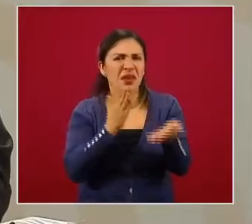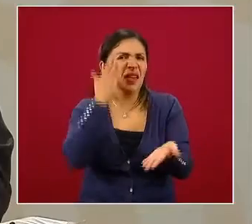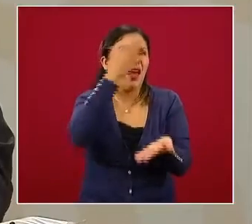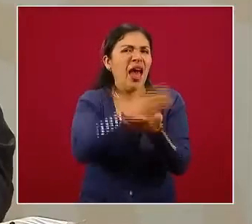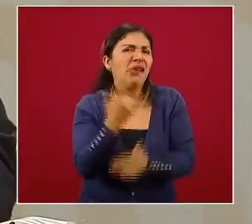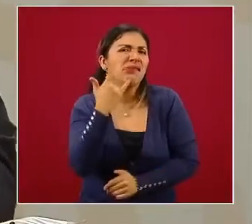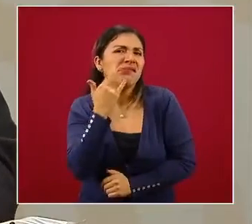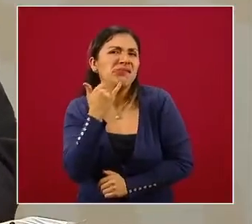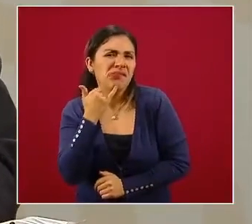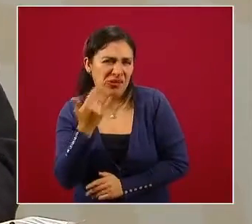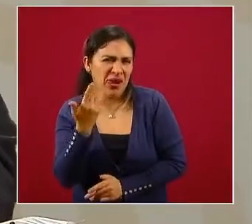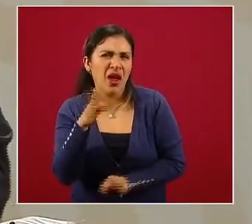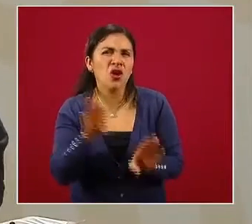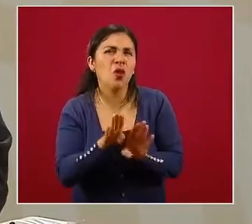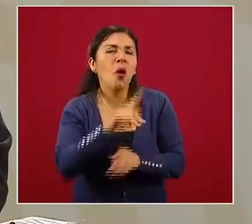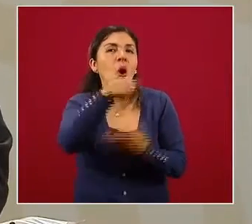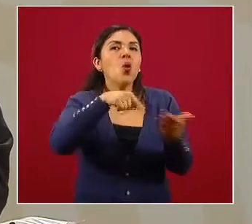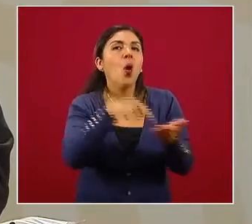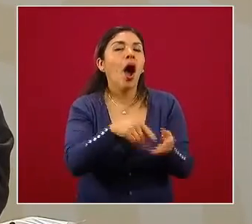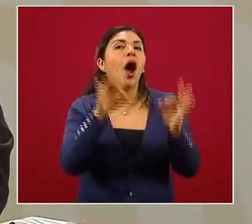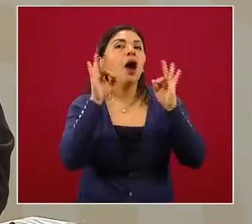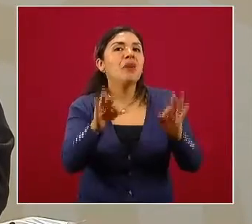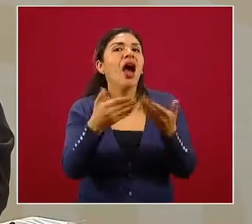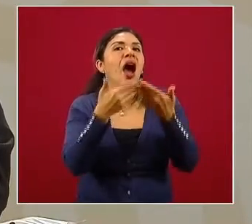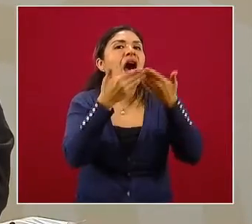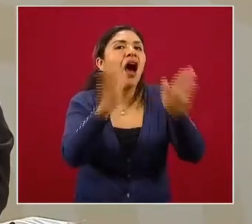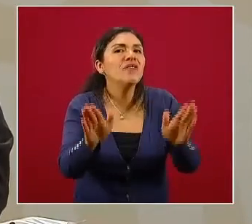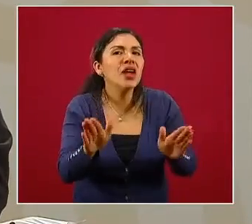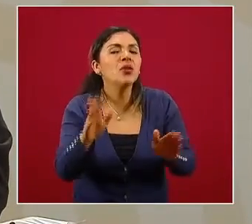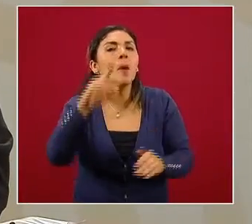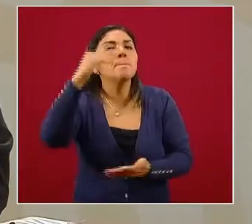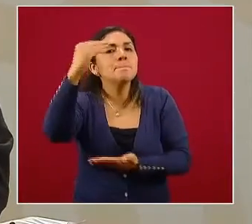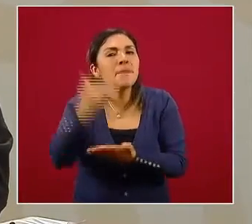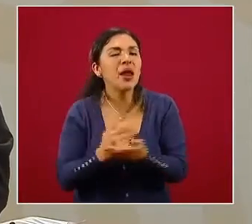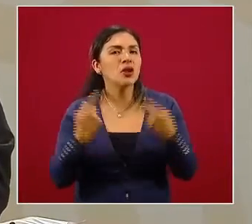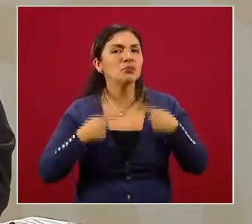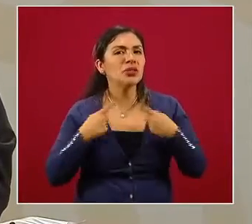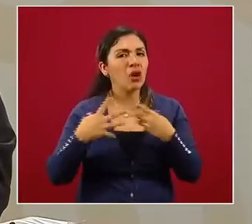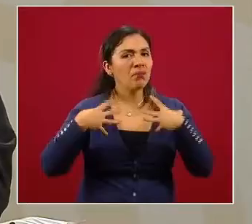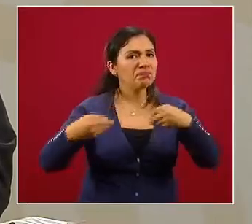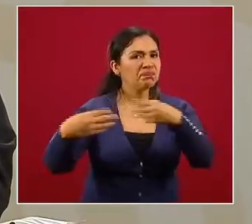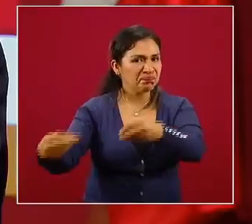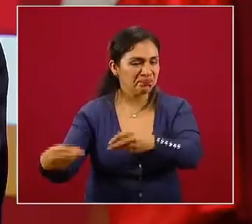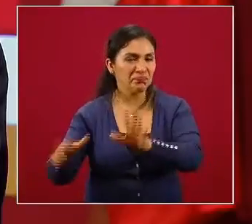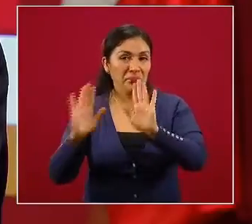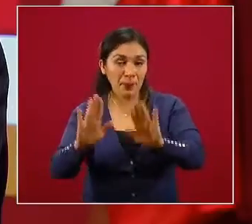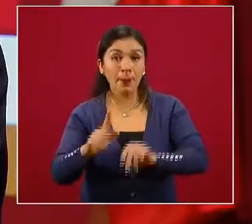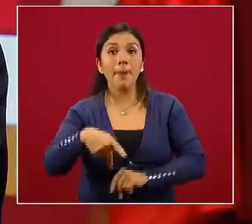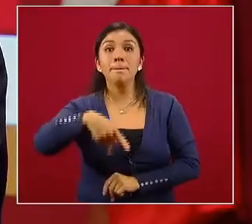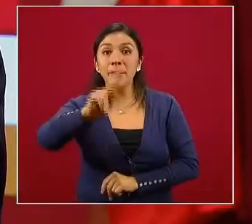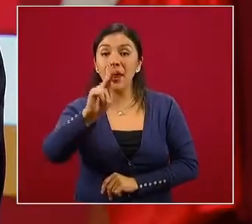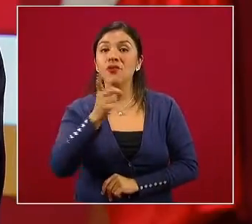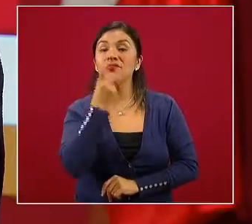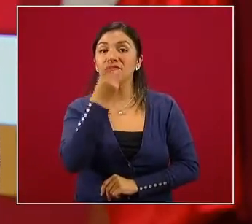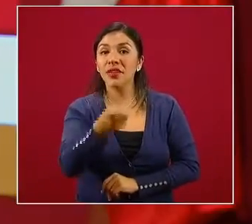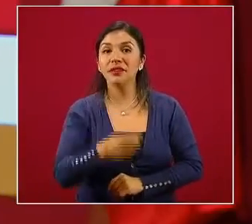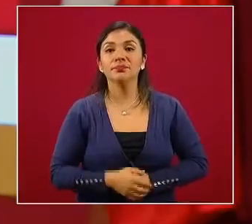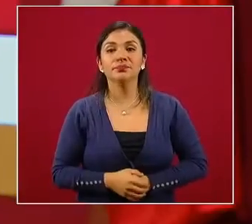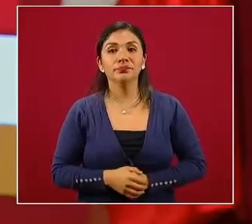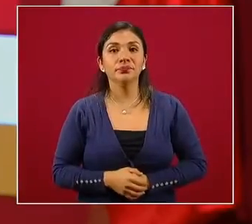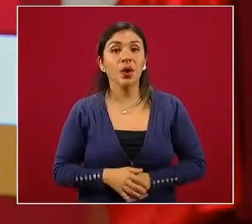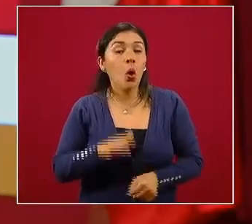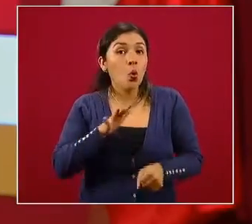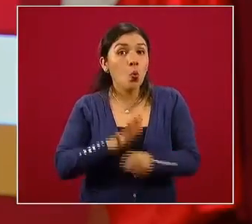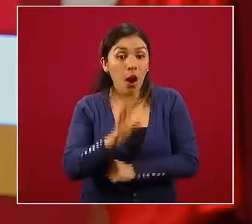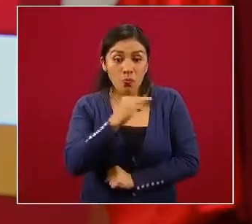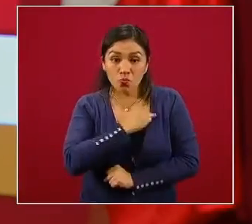identifiquen como refugios o santuarios con baja probabilidad de contagio. Aquí lo que tenemos que dejar en claro es que ningún